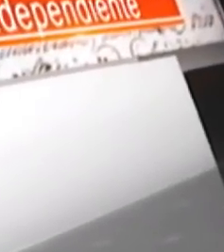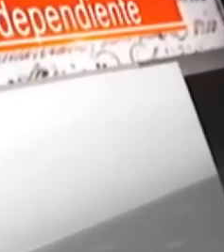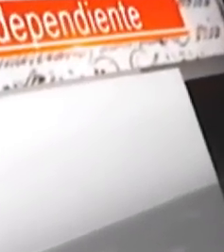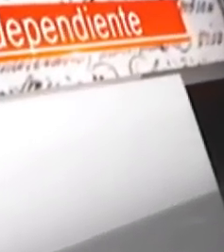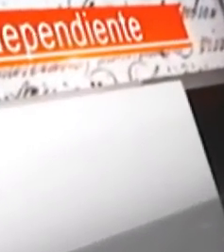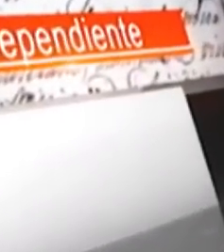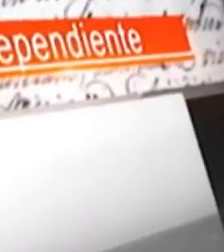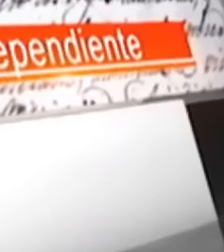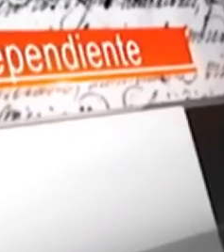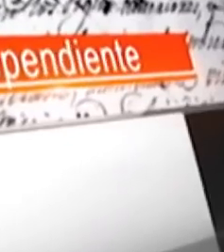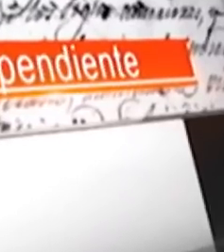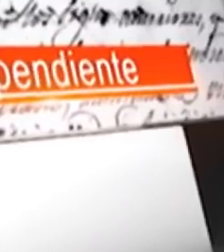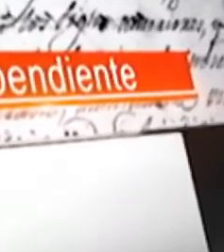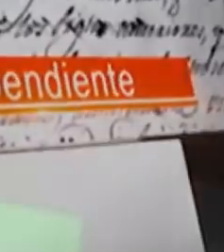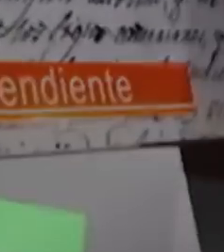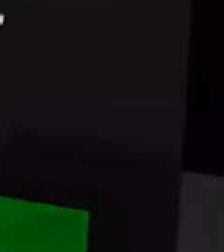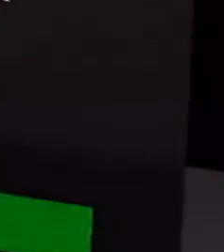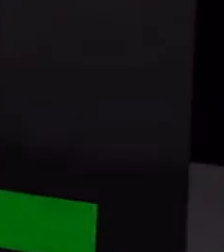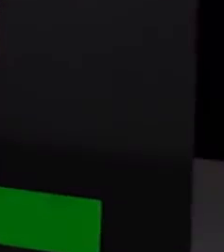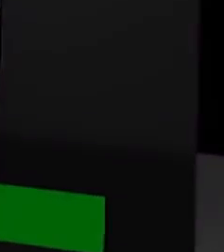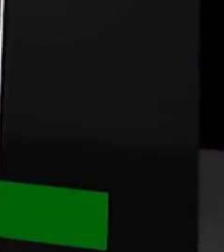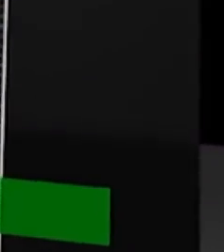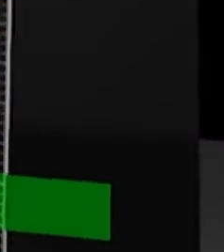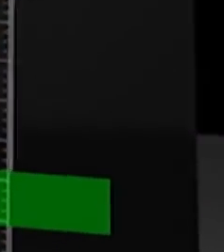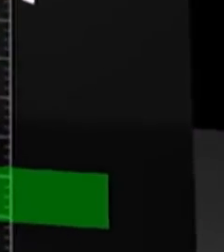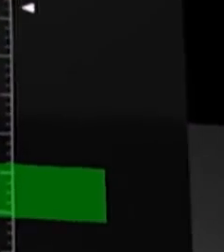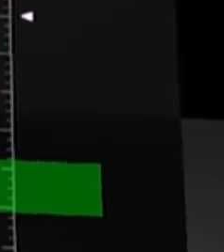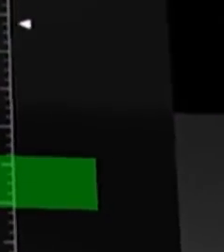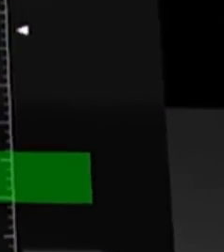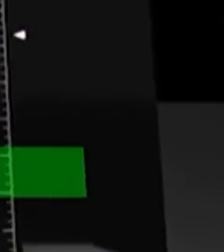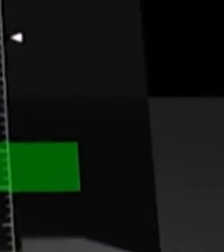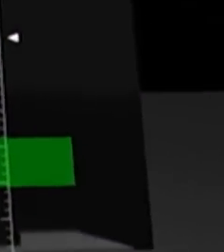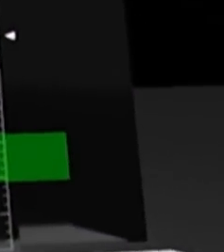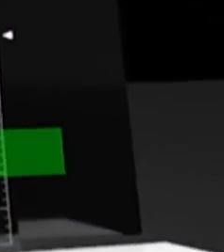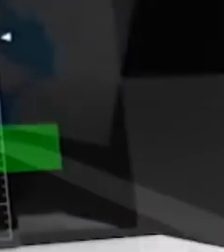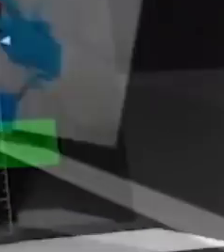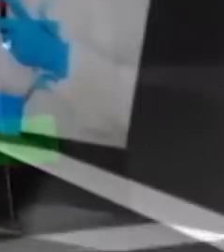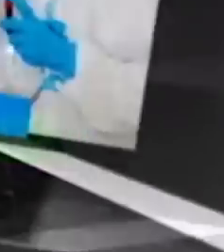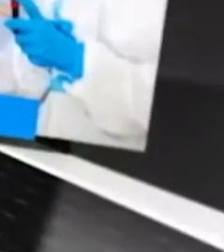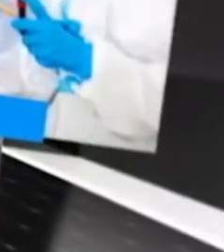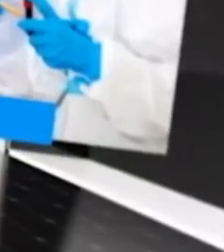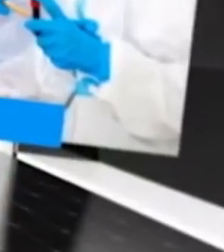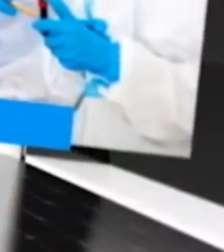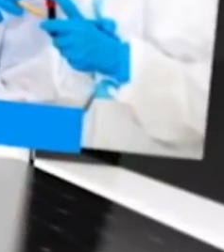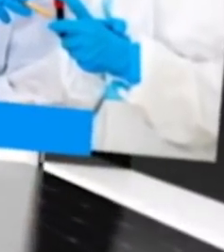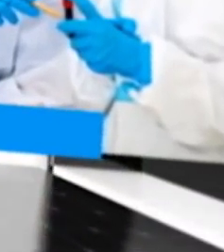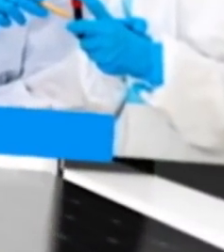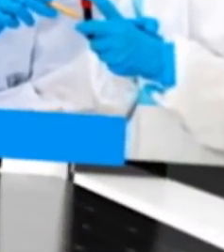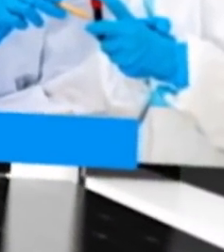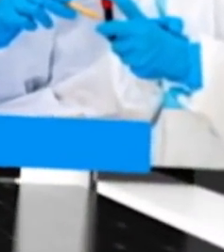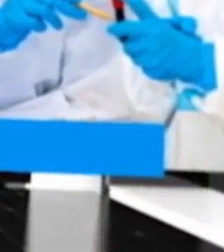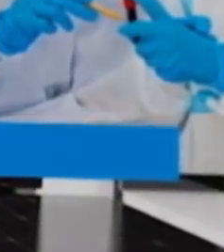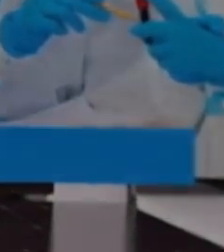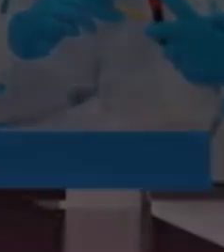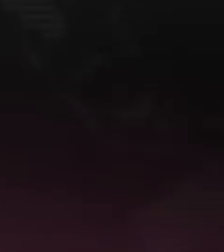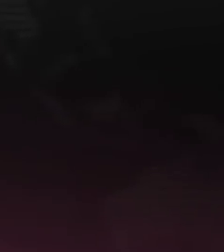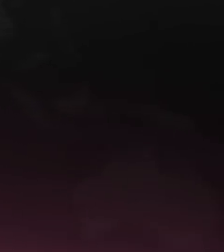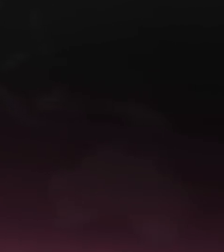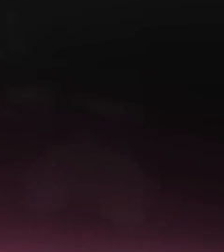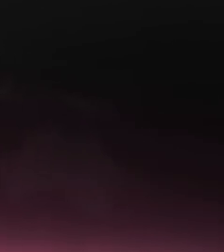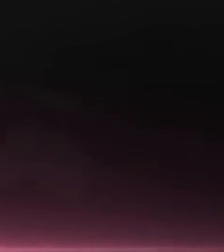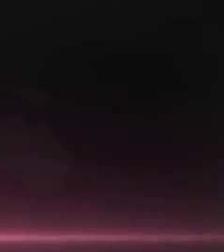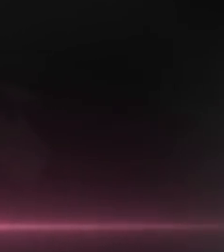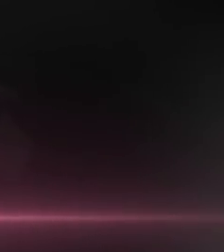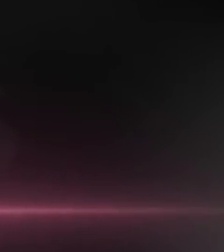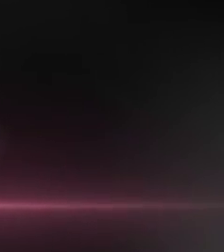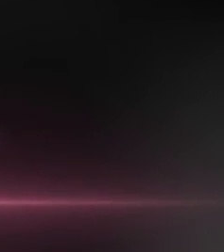Nunca está de más hablar sobre los beneficios de la educación superior, sobre todo en estos tiempos de cambio. Esta